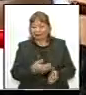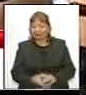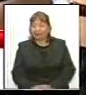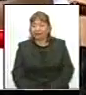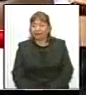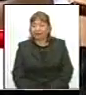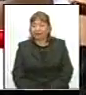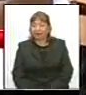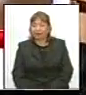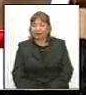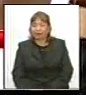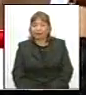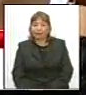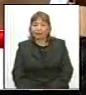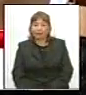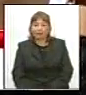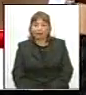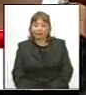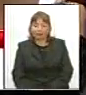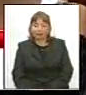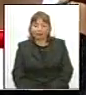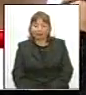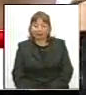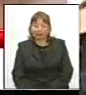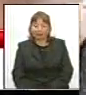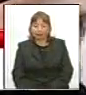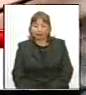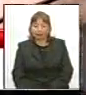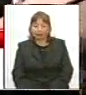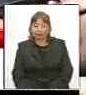colega. La segunda interrupción, congresista Andrade.